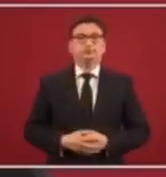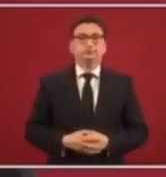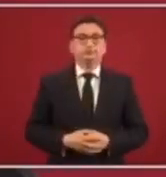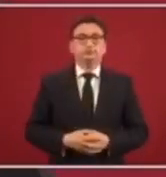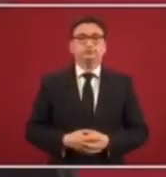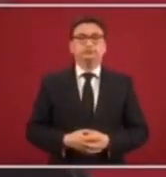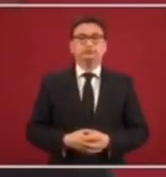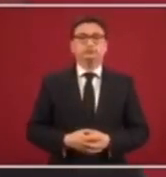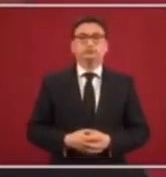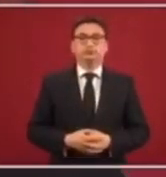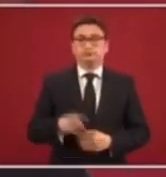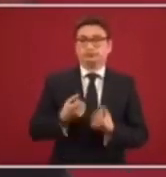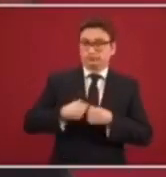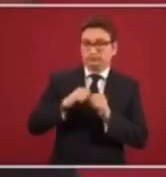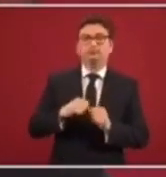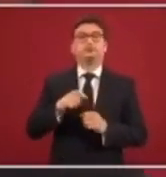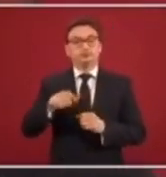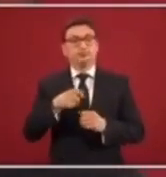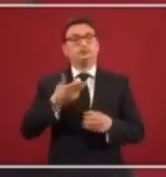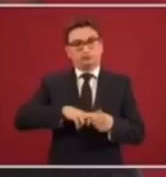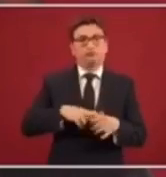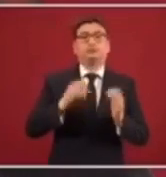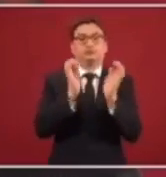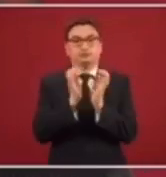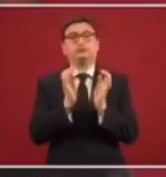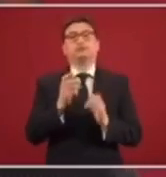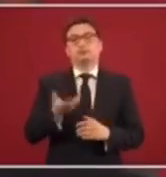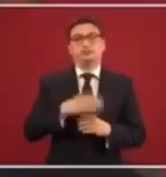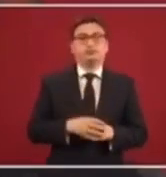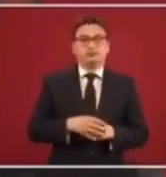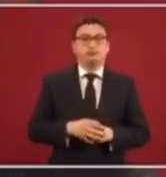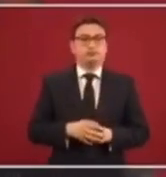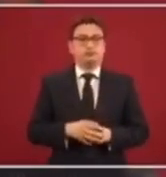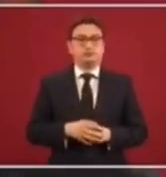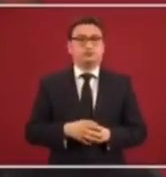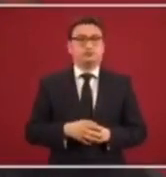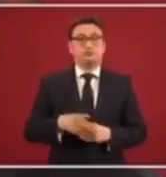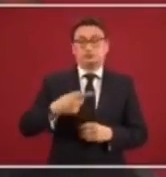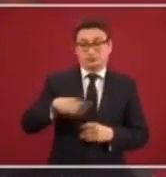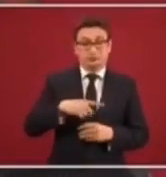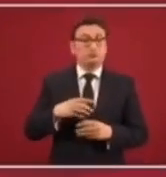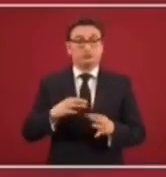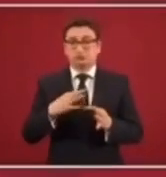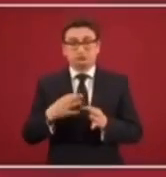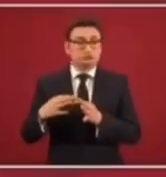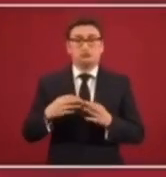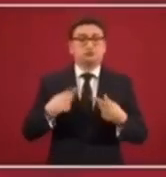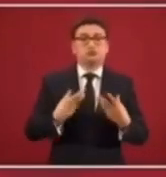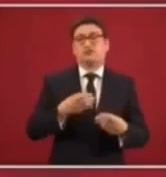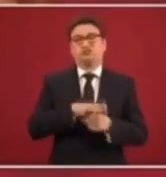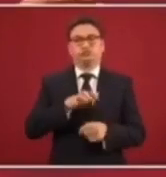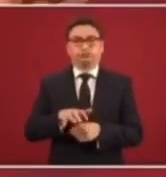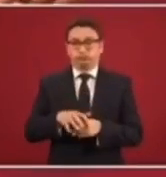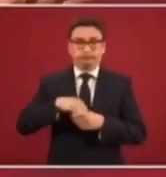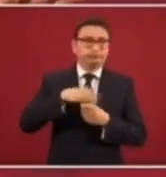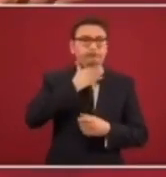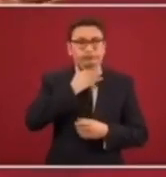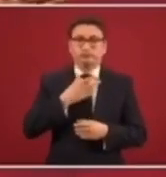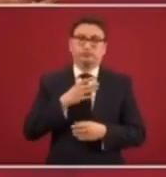los hospitales del Seguro Social, del ISSSTE, estén llenos. No tenemos